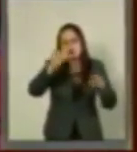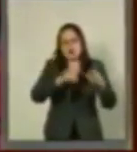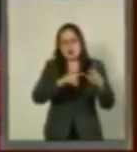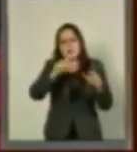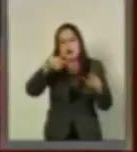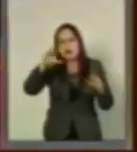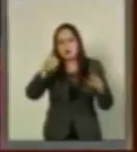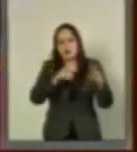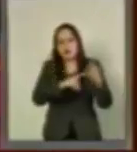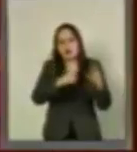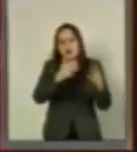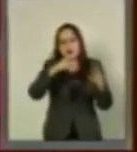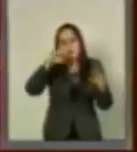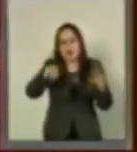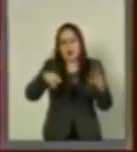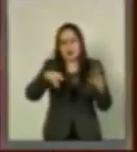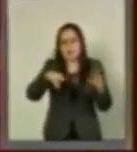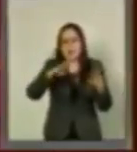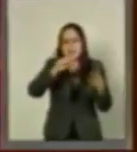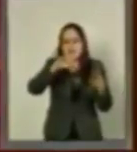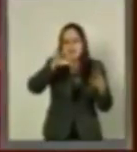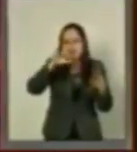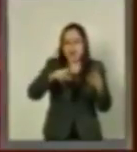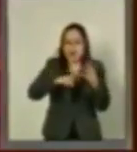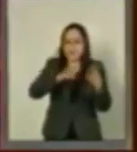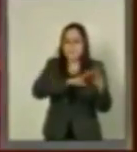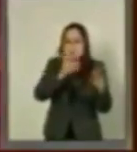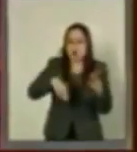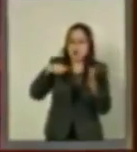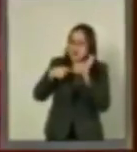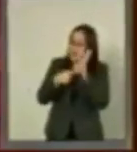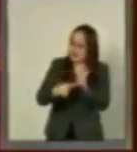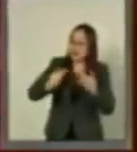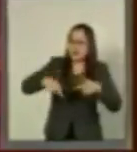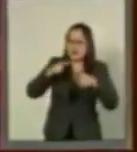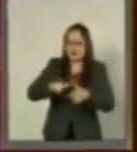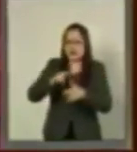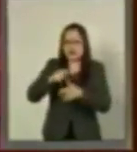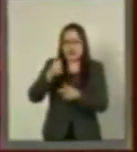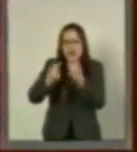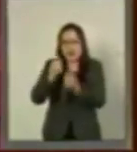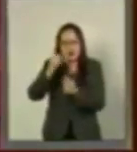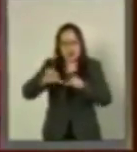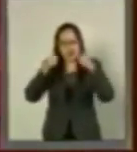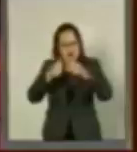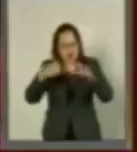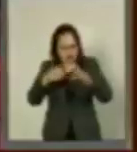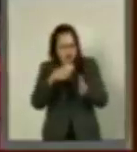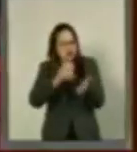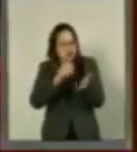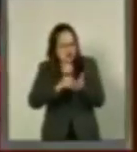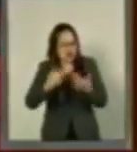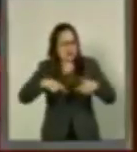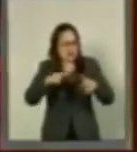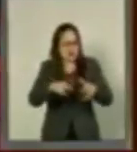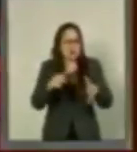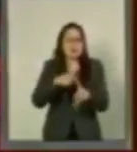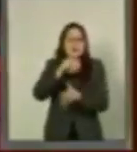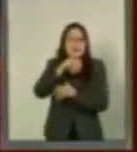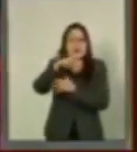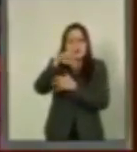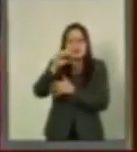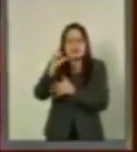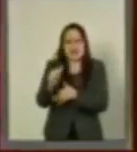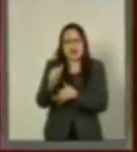de la Garza, Germán Villar Barajas, por cierto, que ya murió y que sigue apareciendo como representante legal de algunas asociaciones y empresas. Teresa Edith